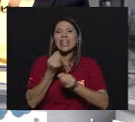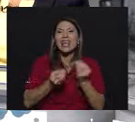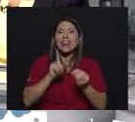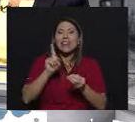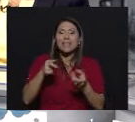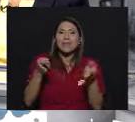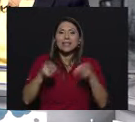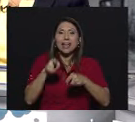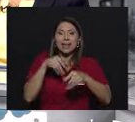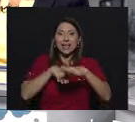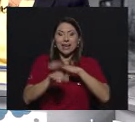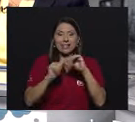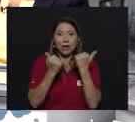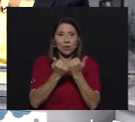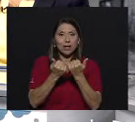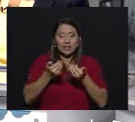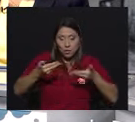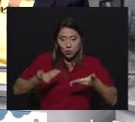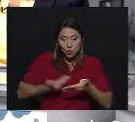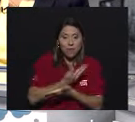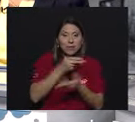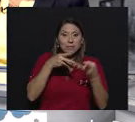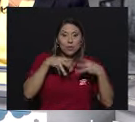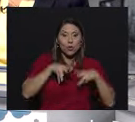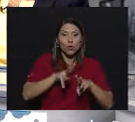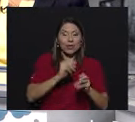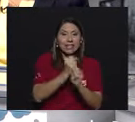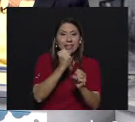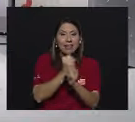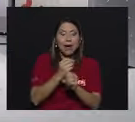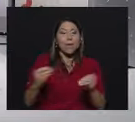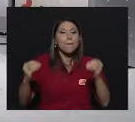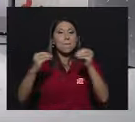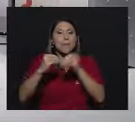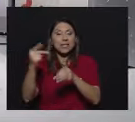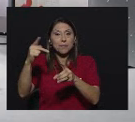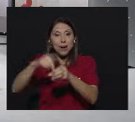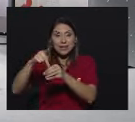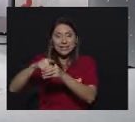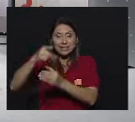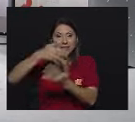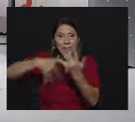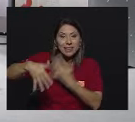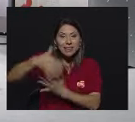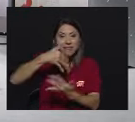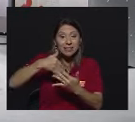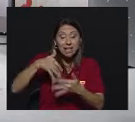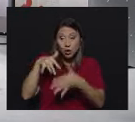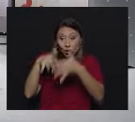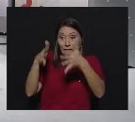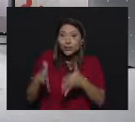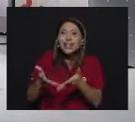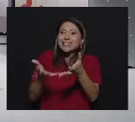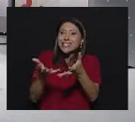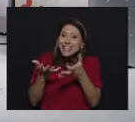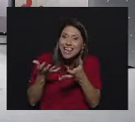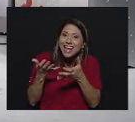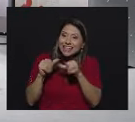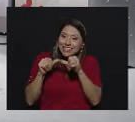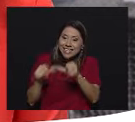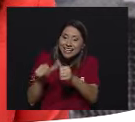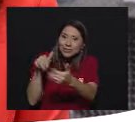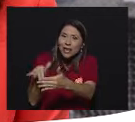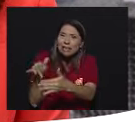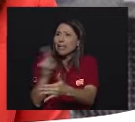debe pasar en las aulas, ¿verdad? Nuevas metodologías de trabajo, más participativas, donde los estudiantes realmente quieran estar en las aulas y no